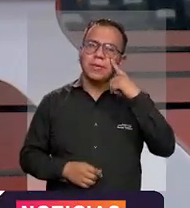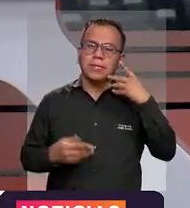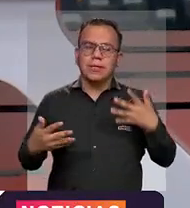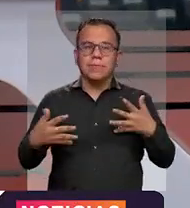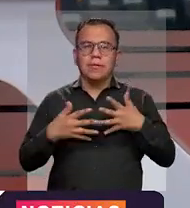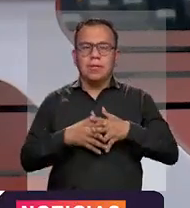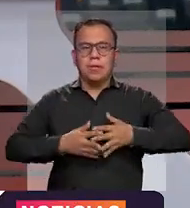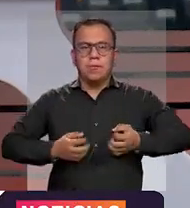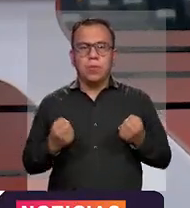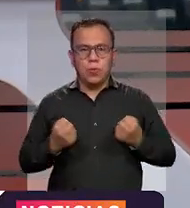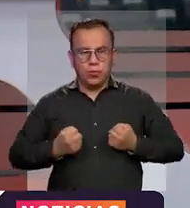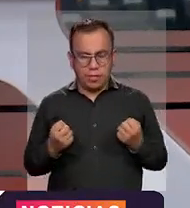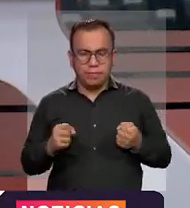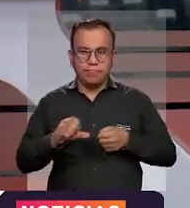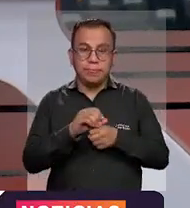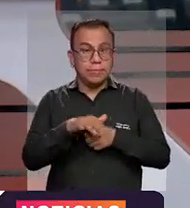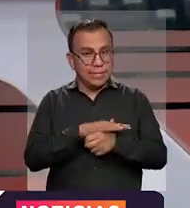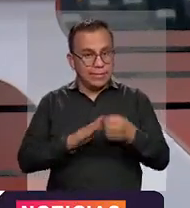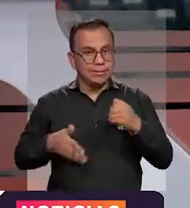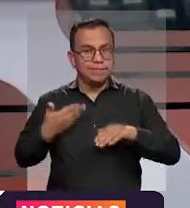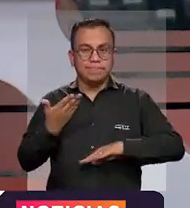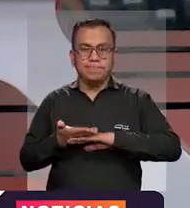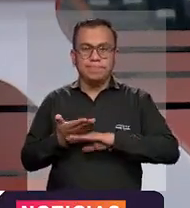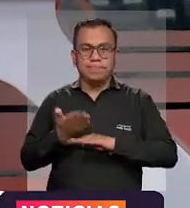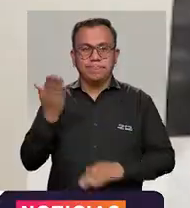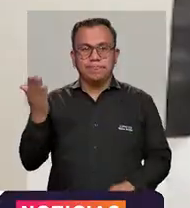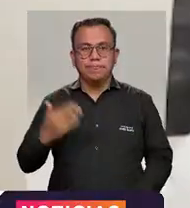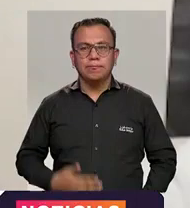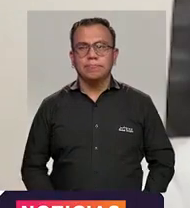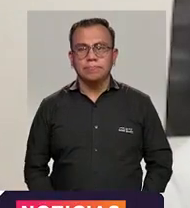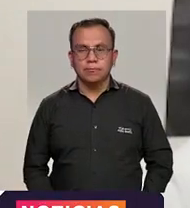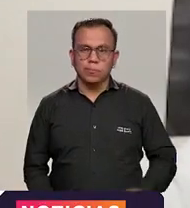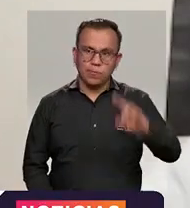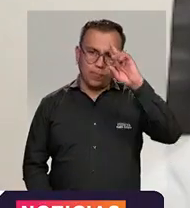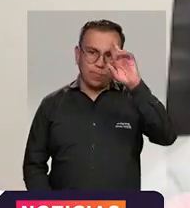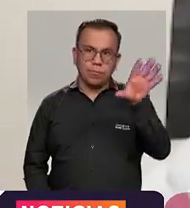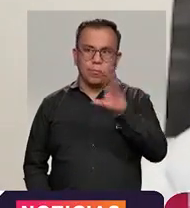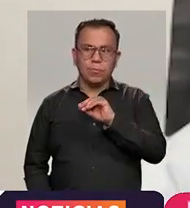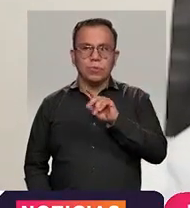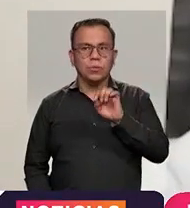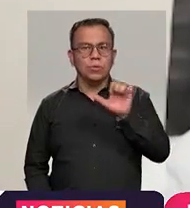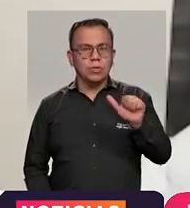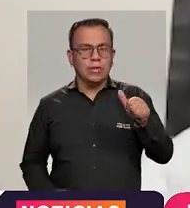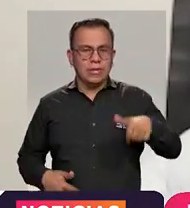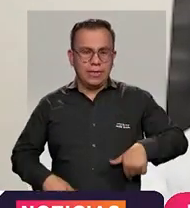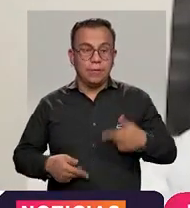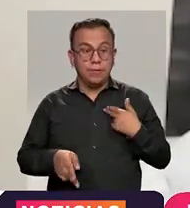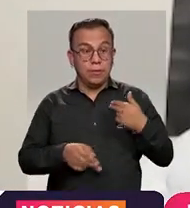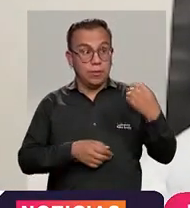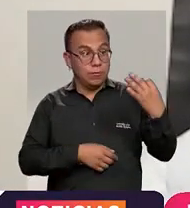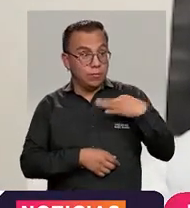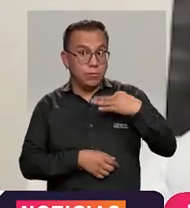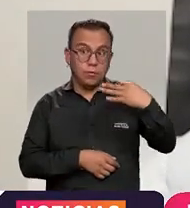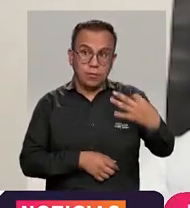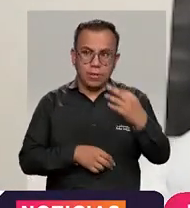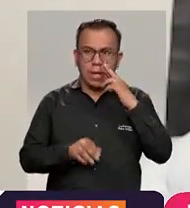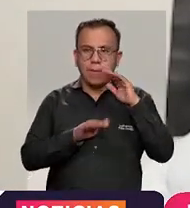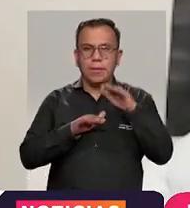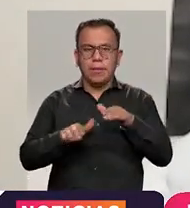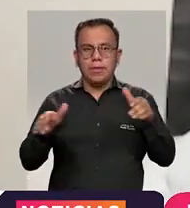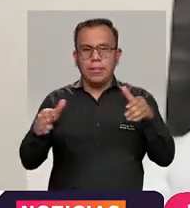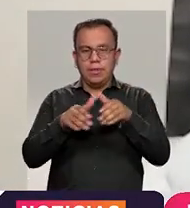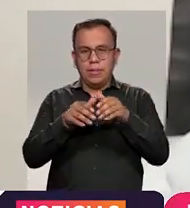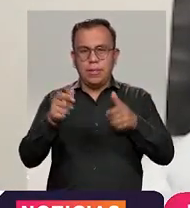integración de la Bogotá región. Aquí sus propuestas. Hola a todas y todos, soy Eduard Sarmiento Hidalgo, recién elegido representante a la